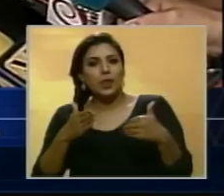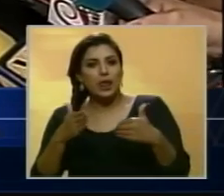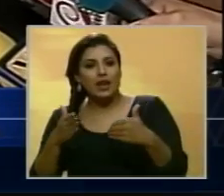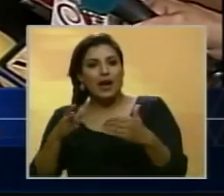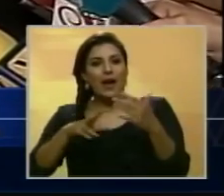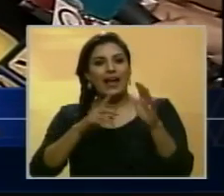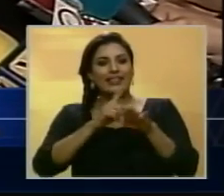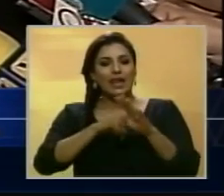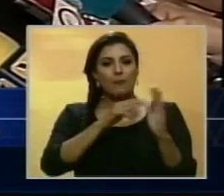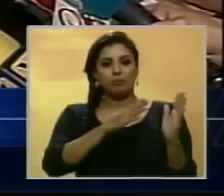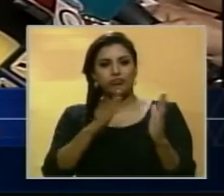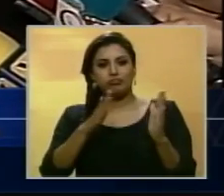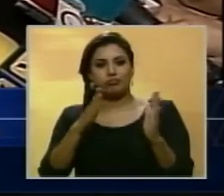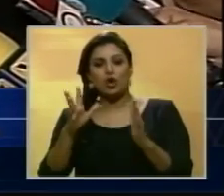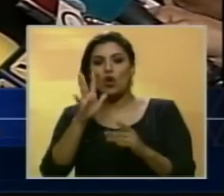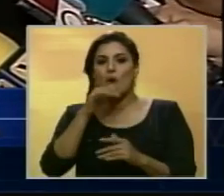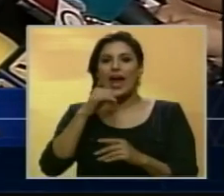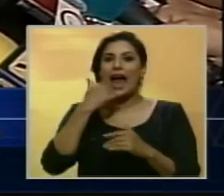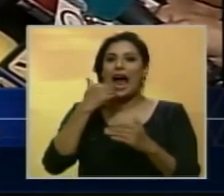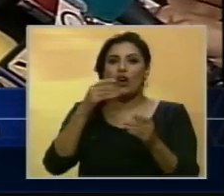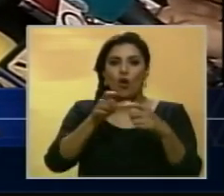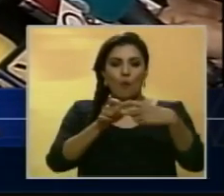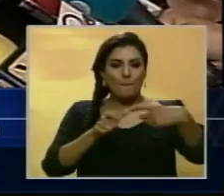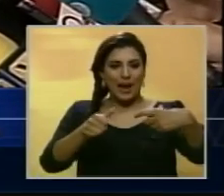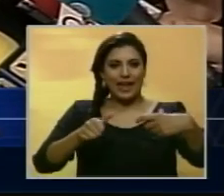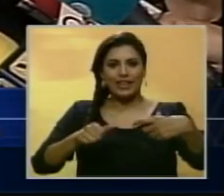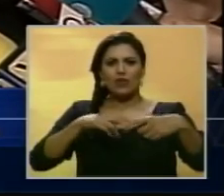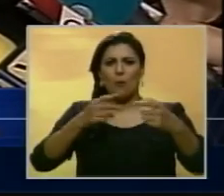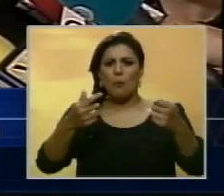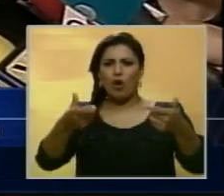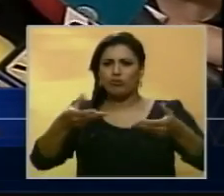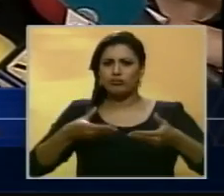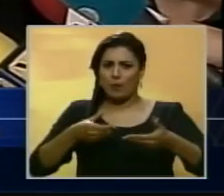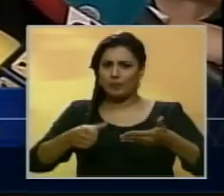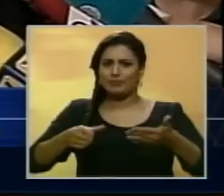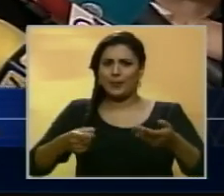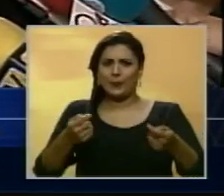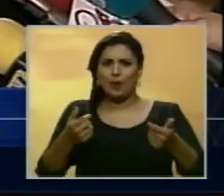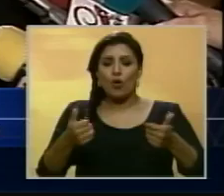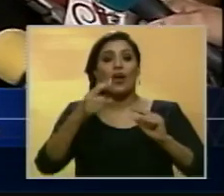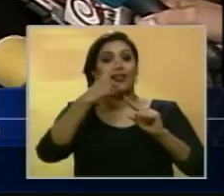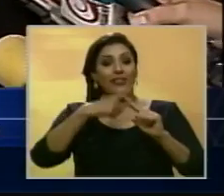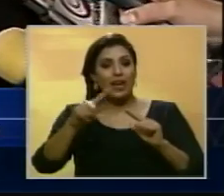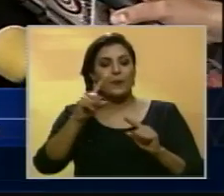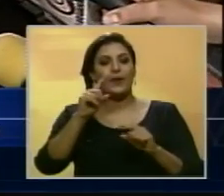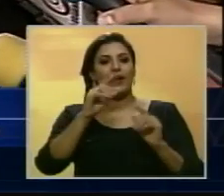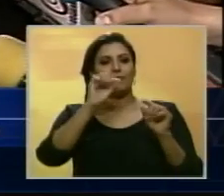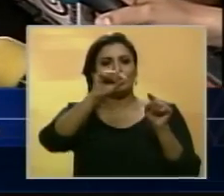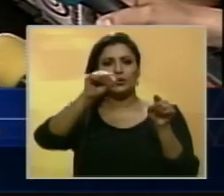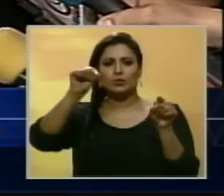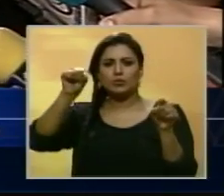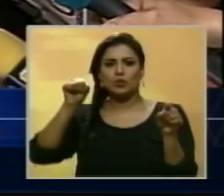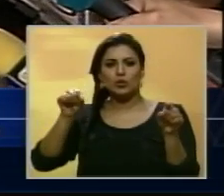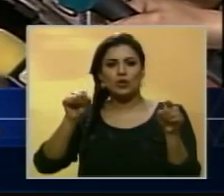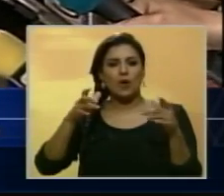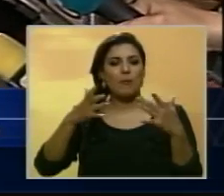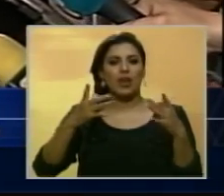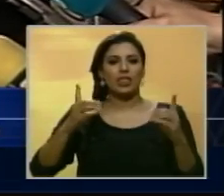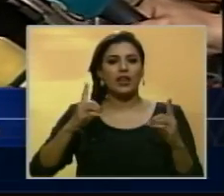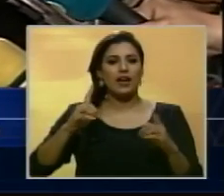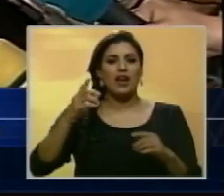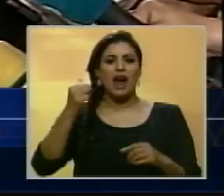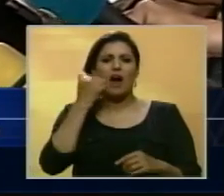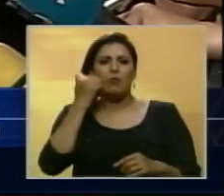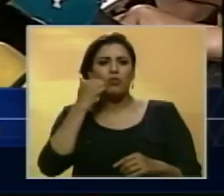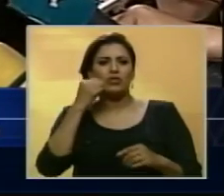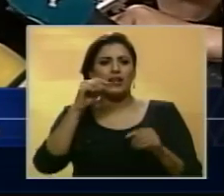los plazos, no dando las máquinas suficientes y ubicando de manera desafortunada, prácticamente